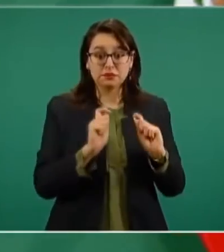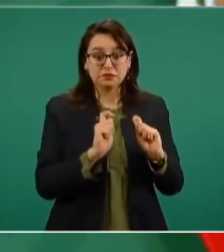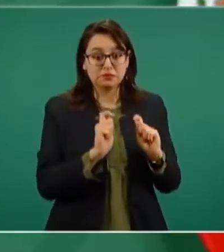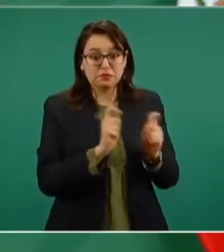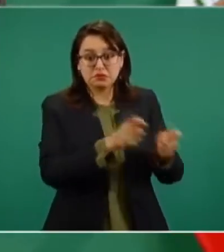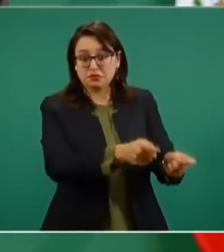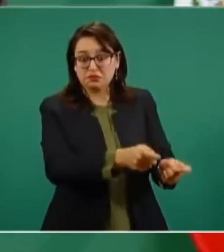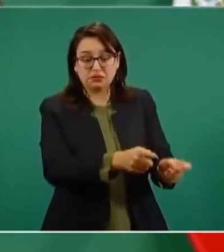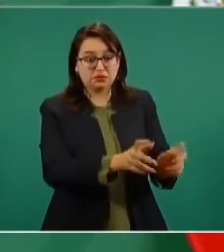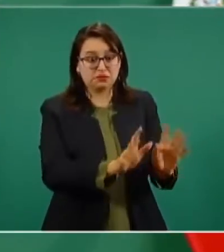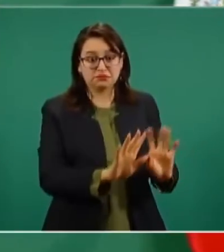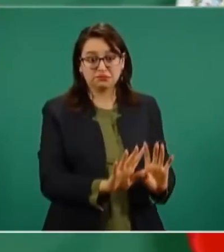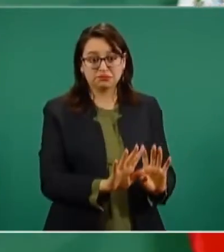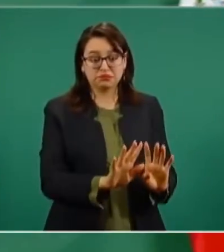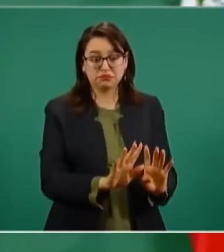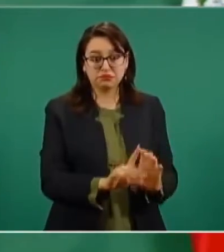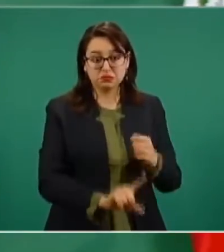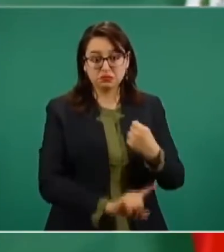resolver,